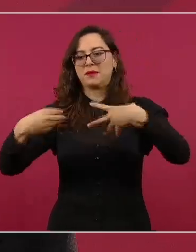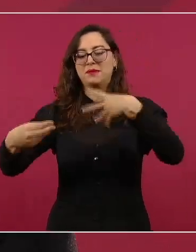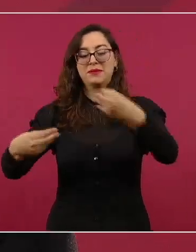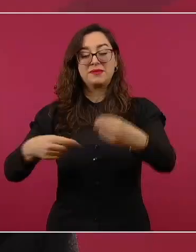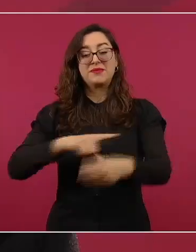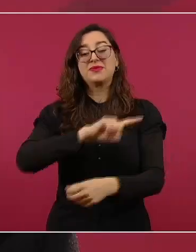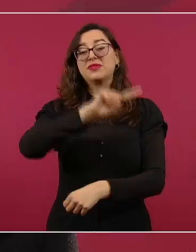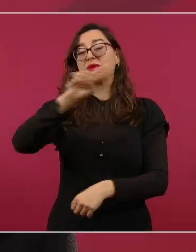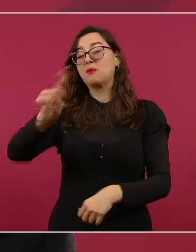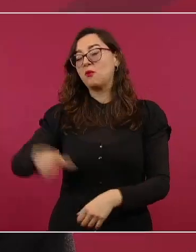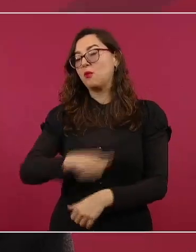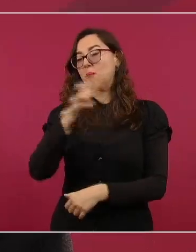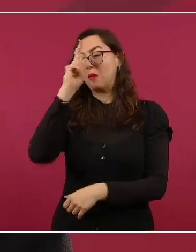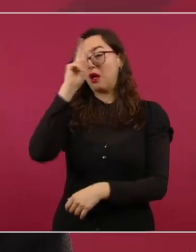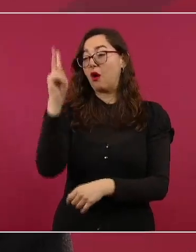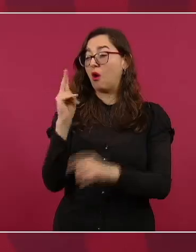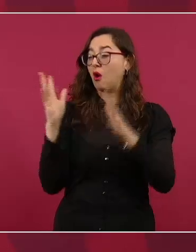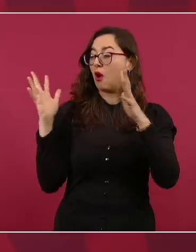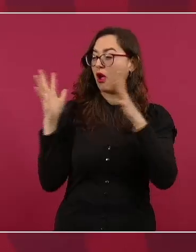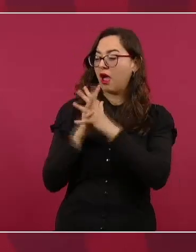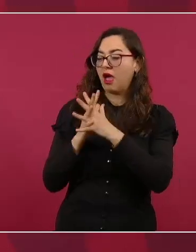Sin embargo,